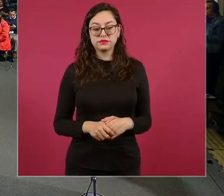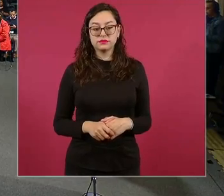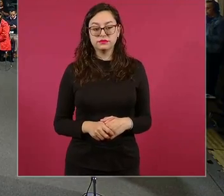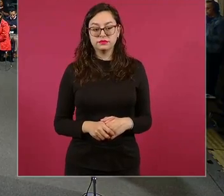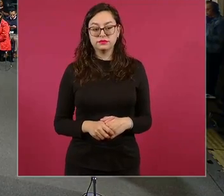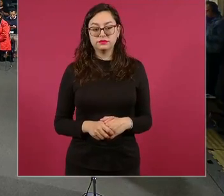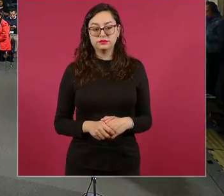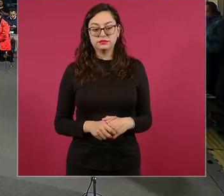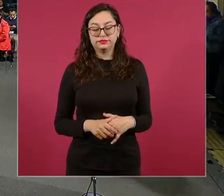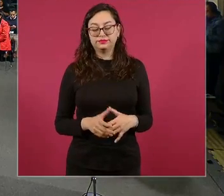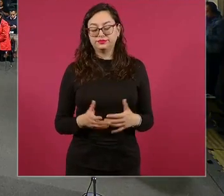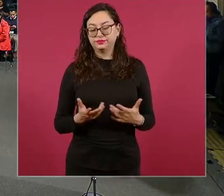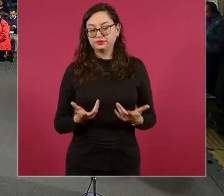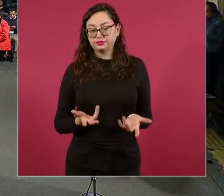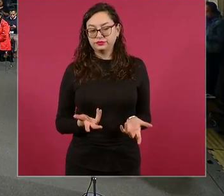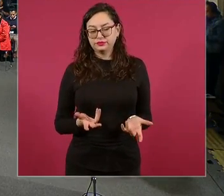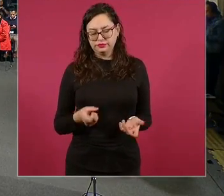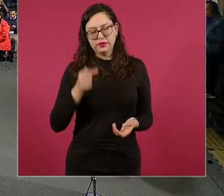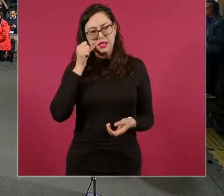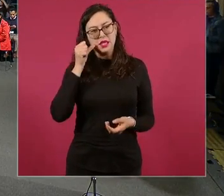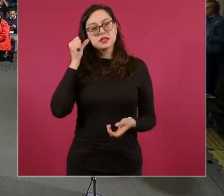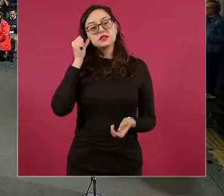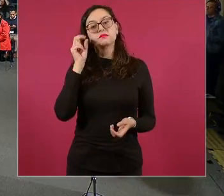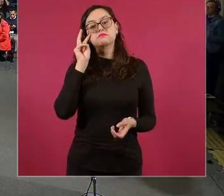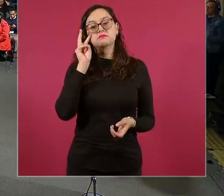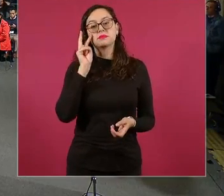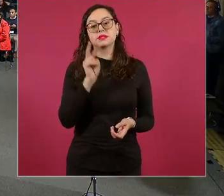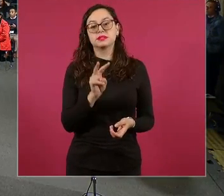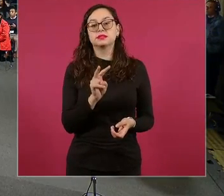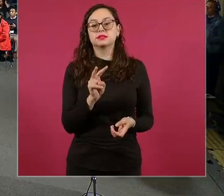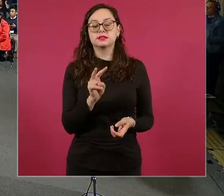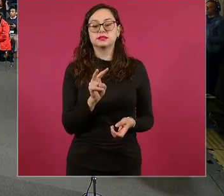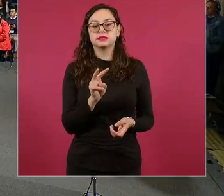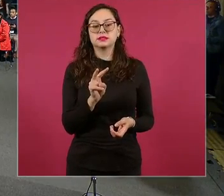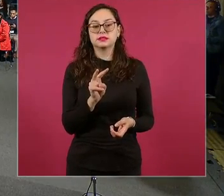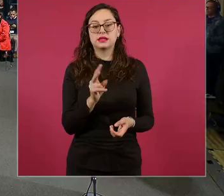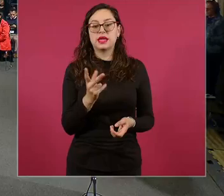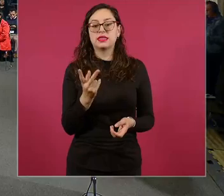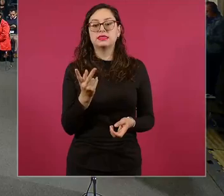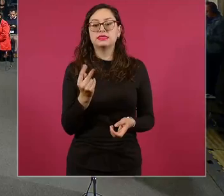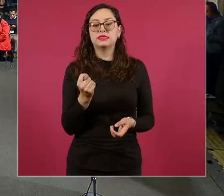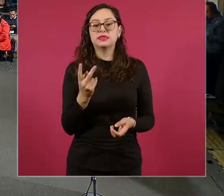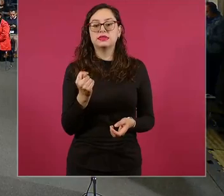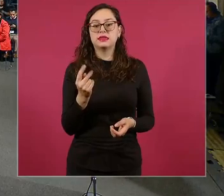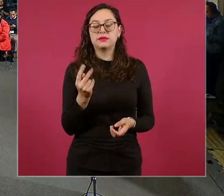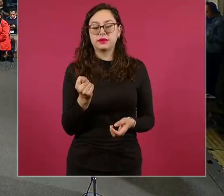Héctor Suárez.